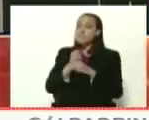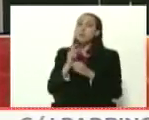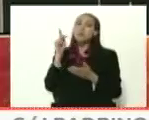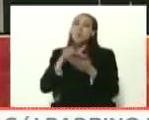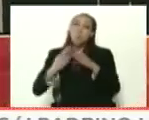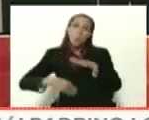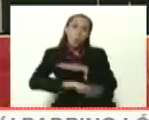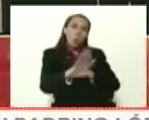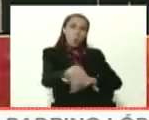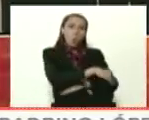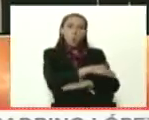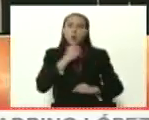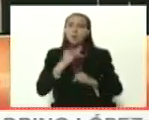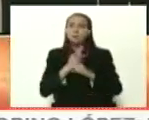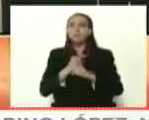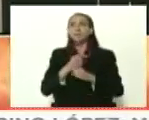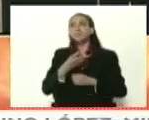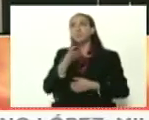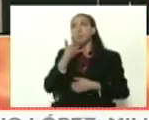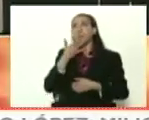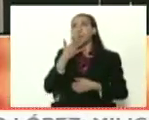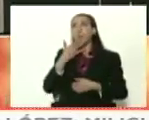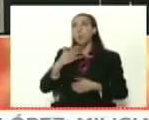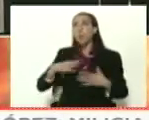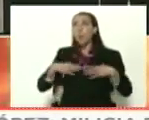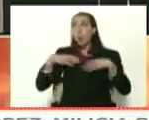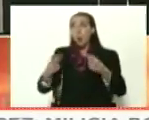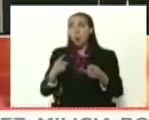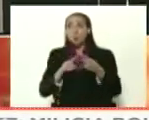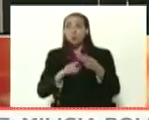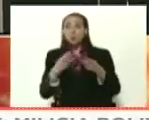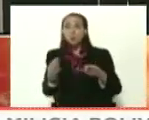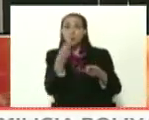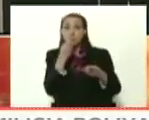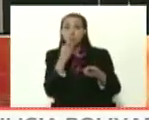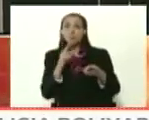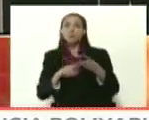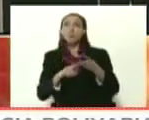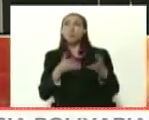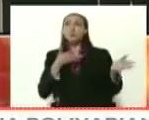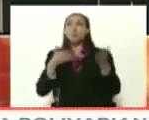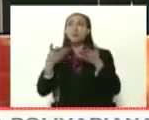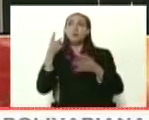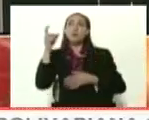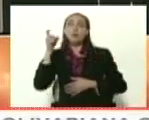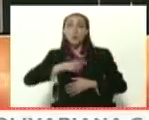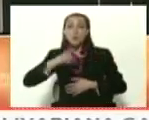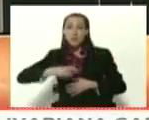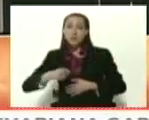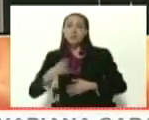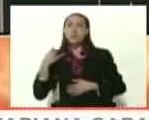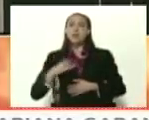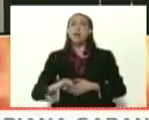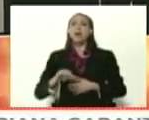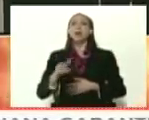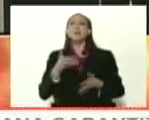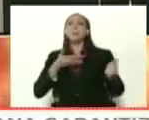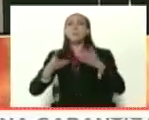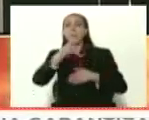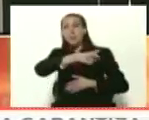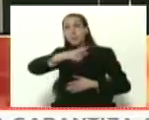ver con sectores estratégicos para la salud, para la alimentación y servicios esenciales a la